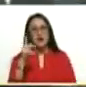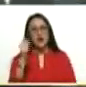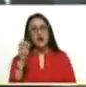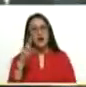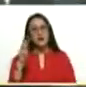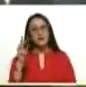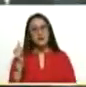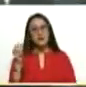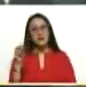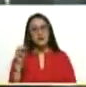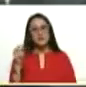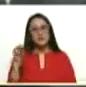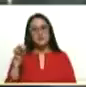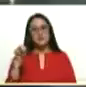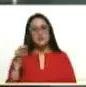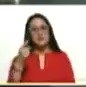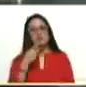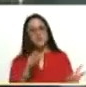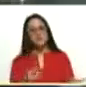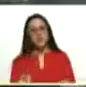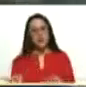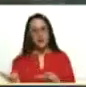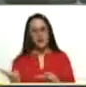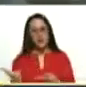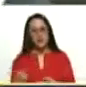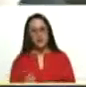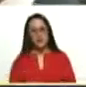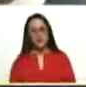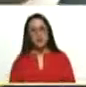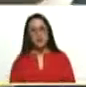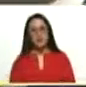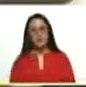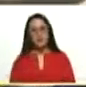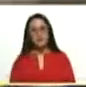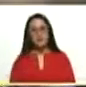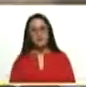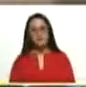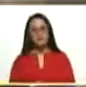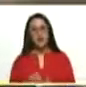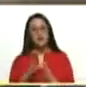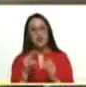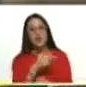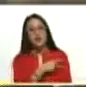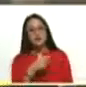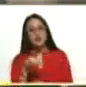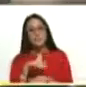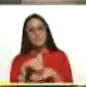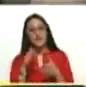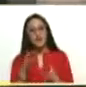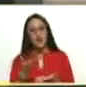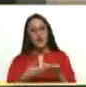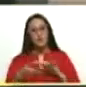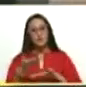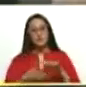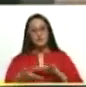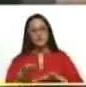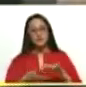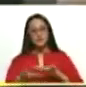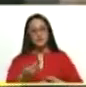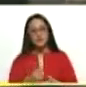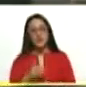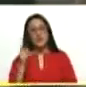Karamanoglu, bienvenido a toda la delegación del Ministerio de Comercio, a